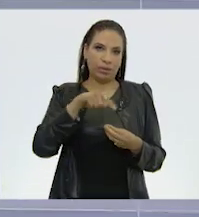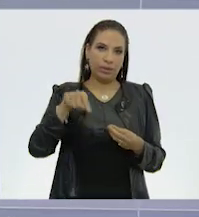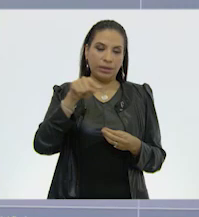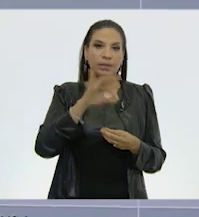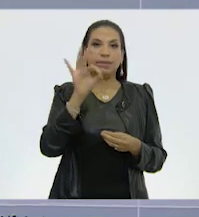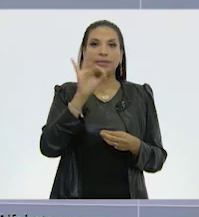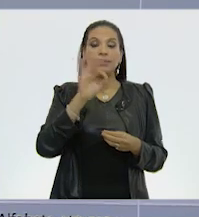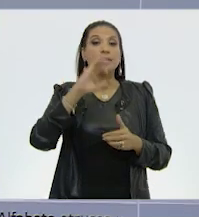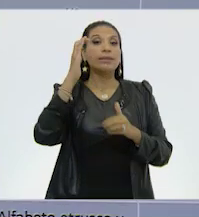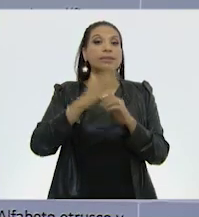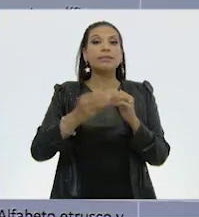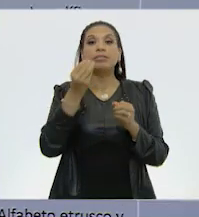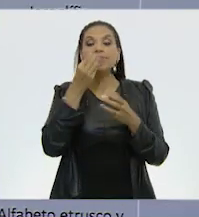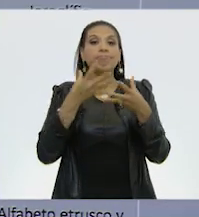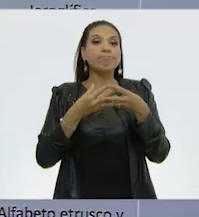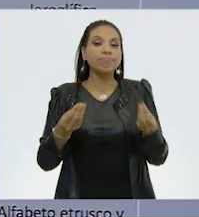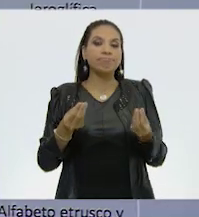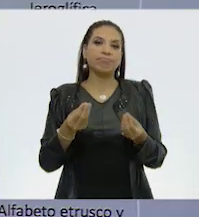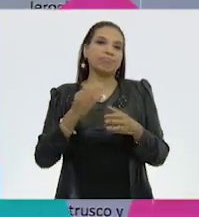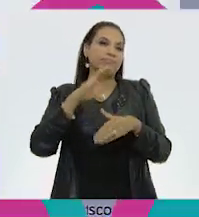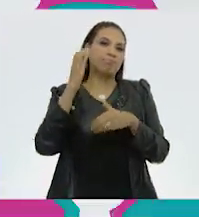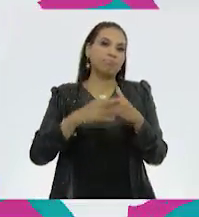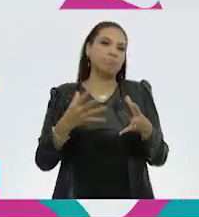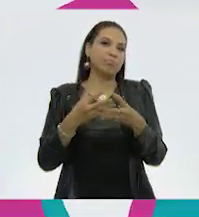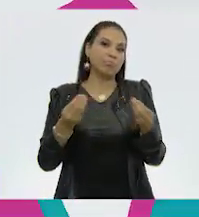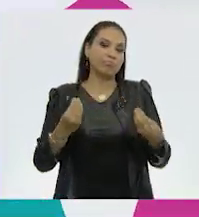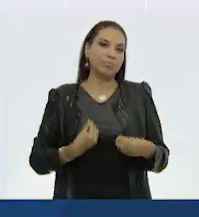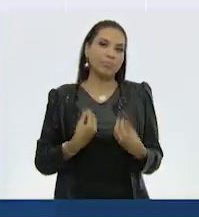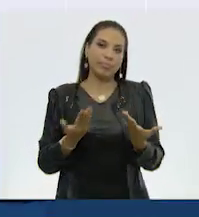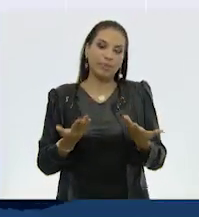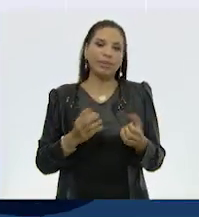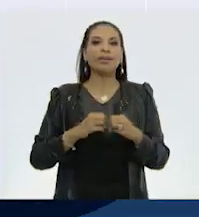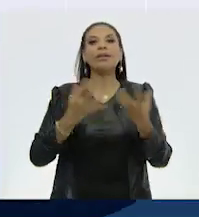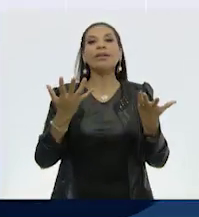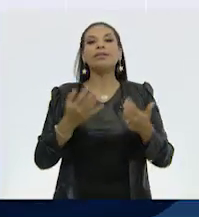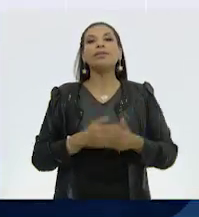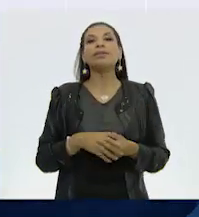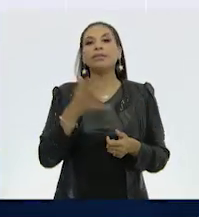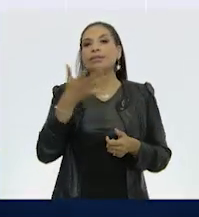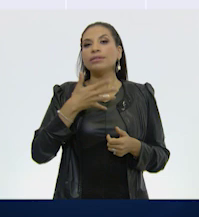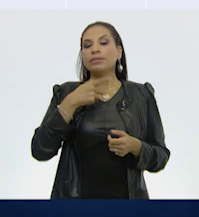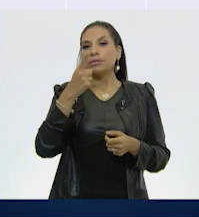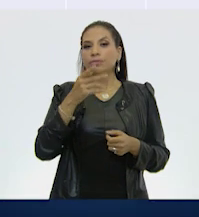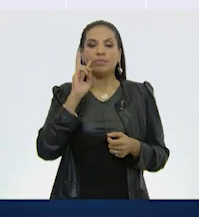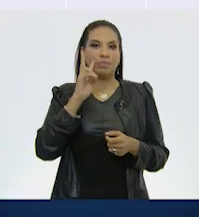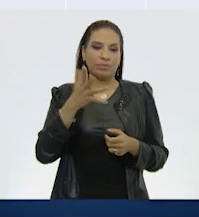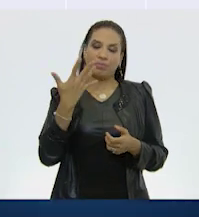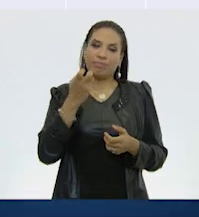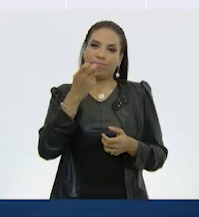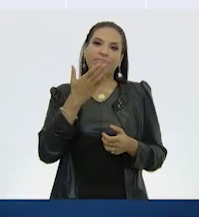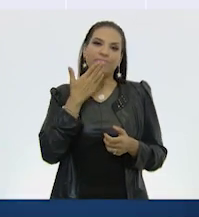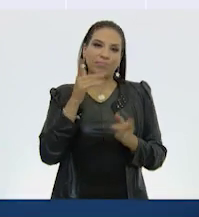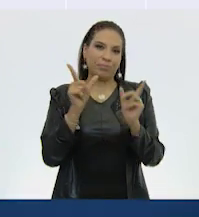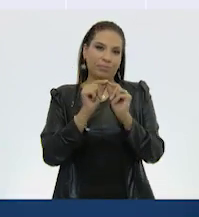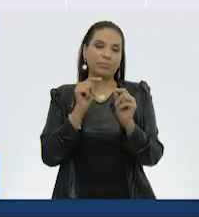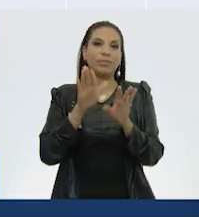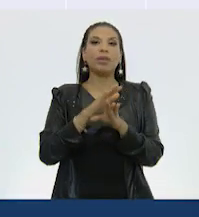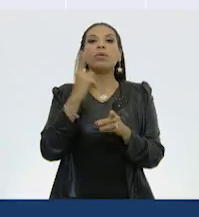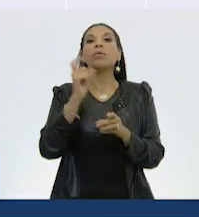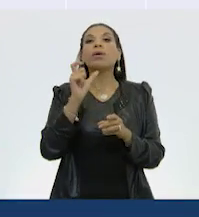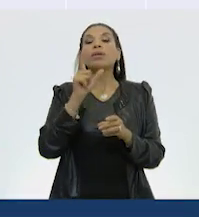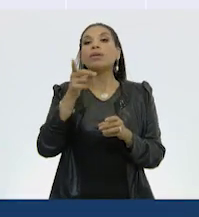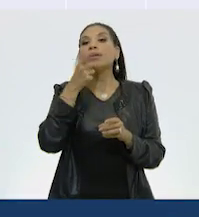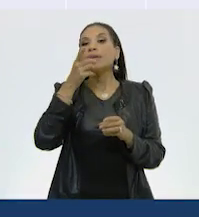Si se acaba el alimento, se acaba la vida. Por supuesto, tienes una excelente conclusión, sobre todo